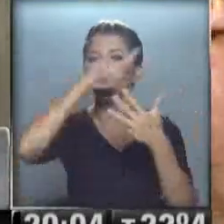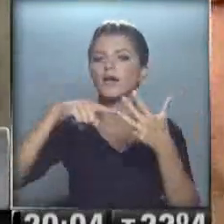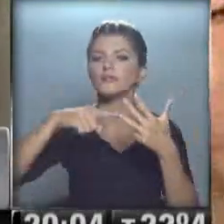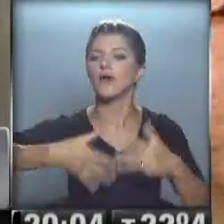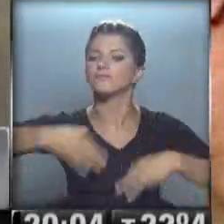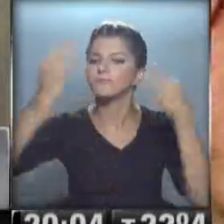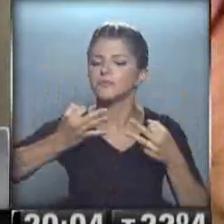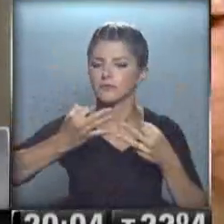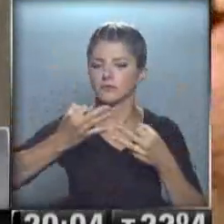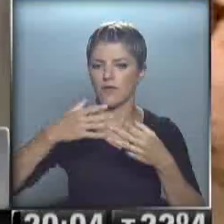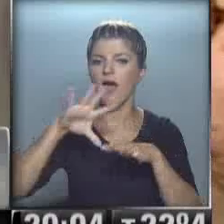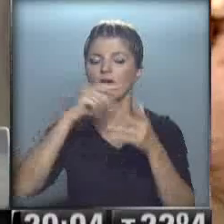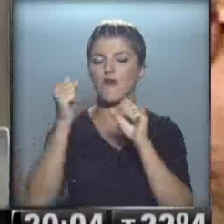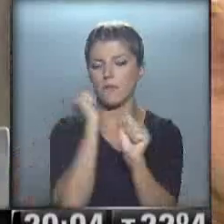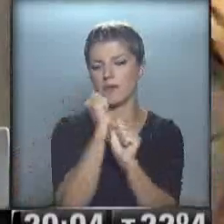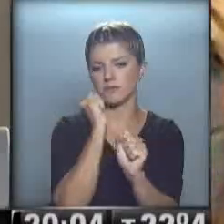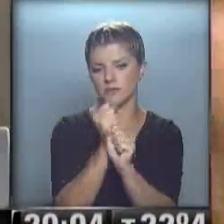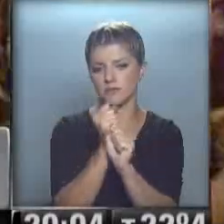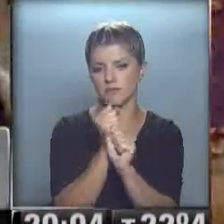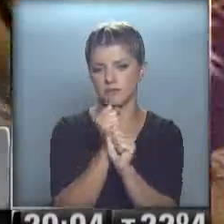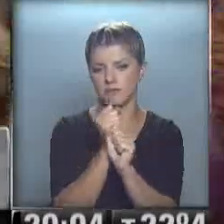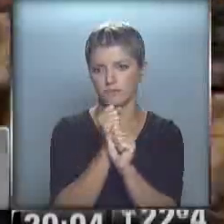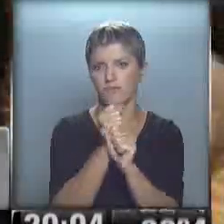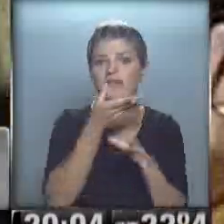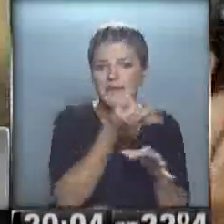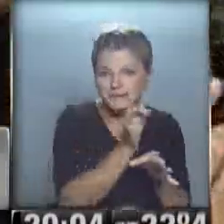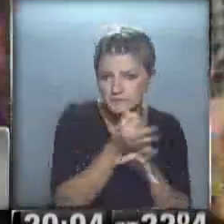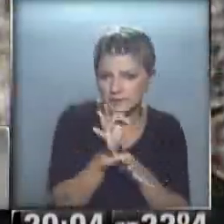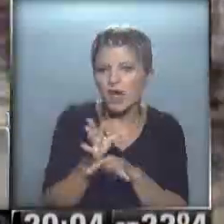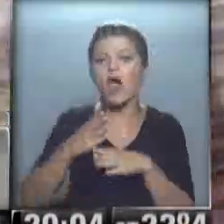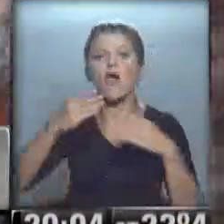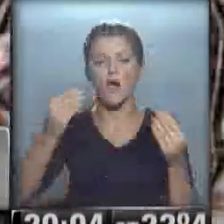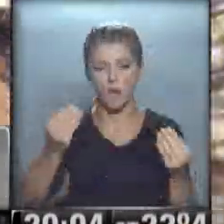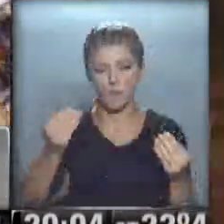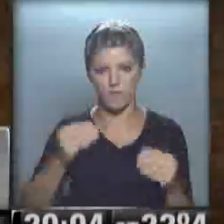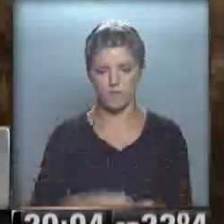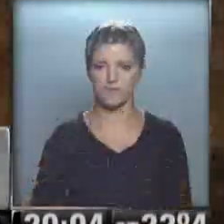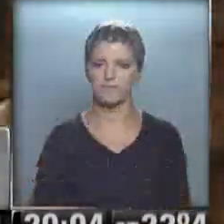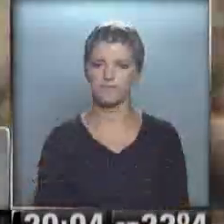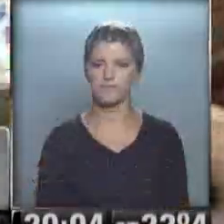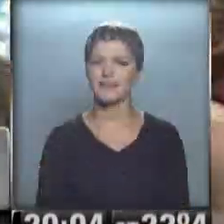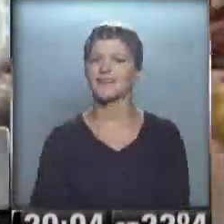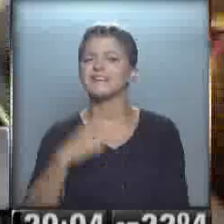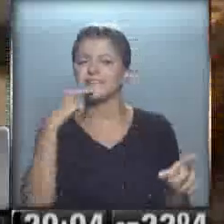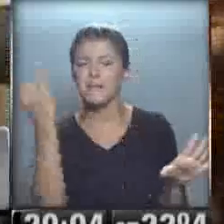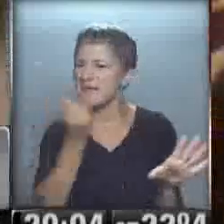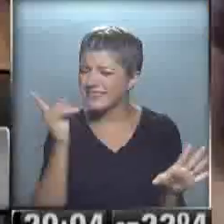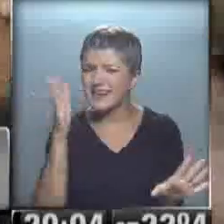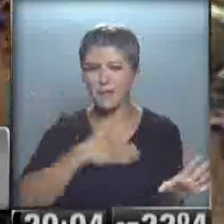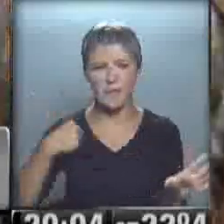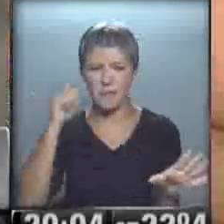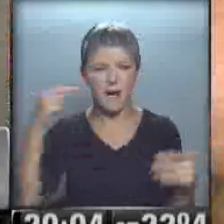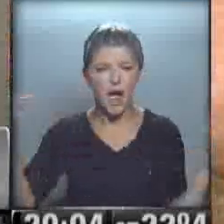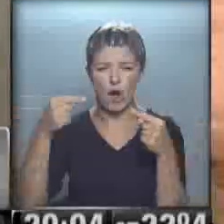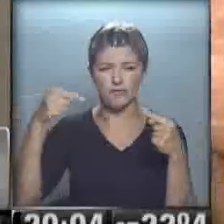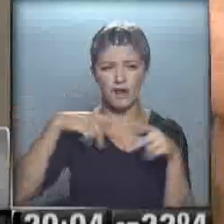las condiciones de enseñanza y aprendizaje. Es mentira que los padres estén en contra